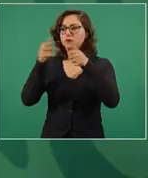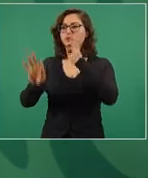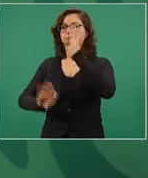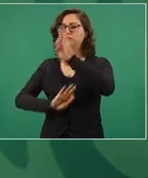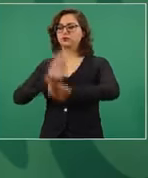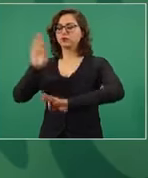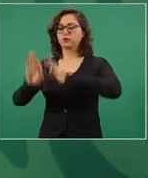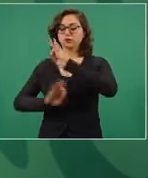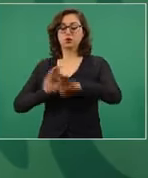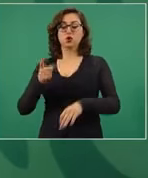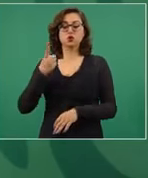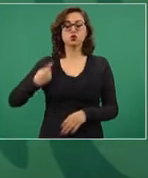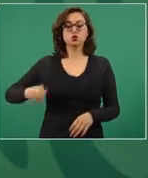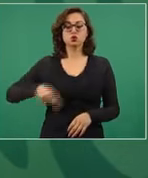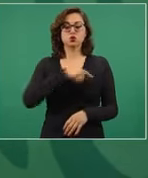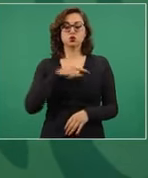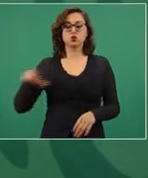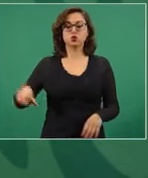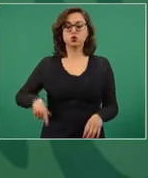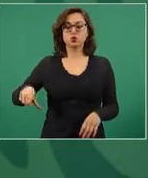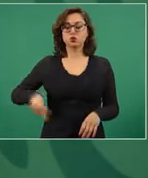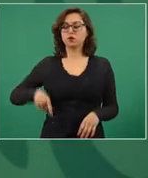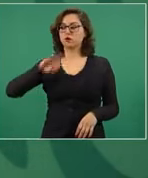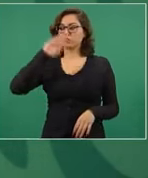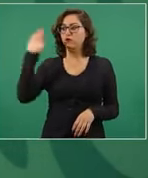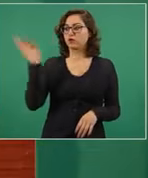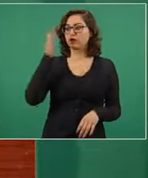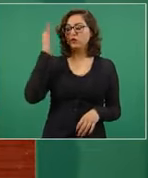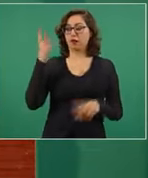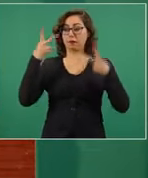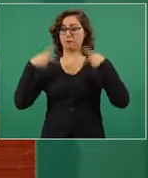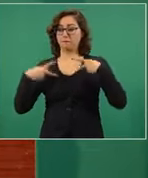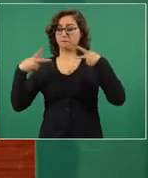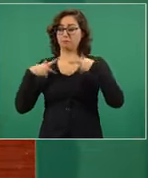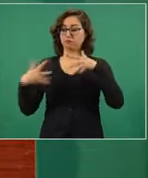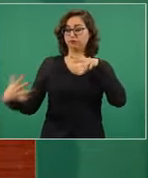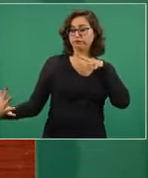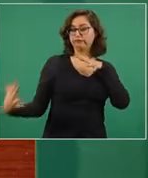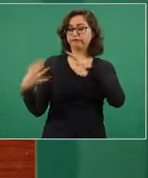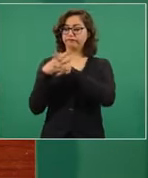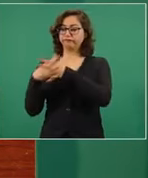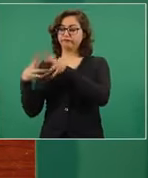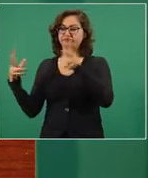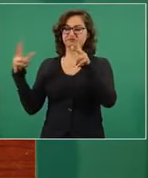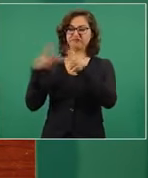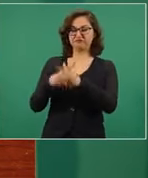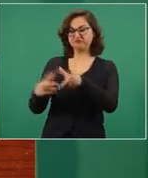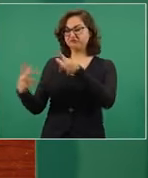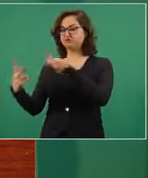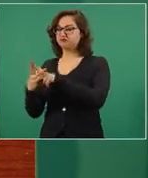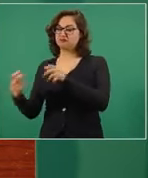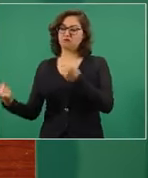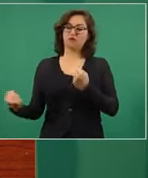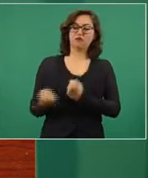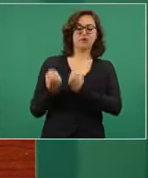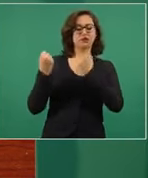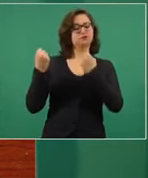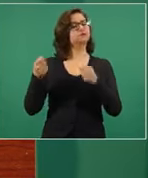de México, no queremos un enfrentamiento con la población. Y en aquellos casos en donde haya